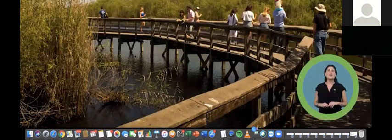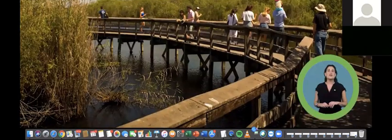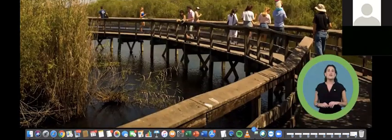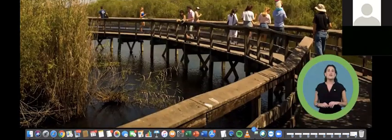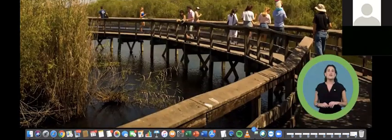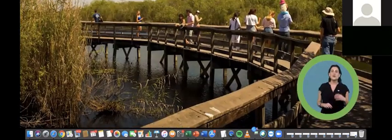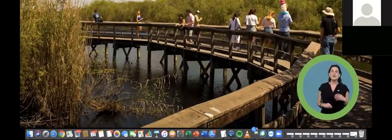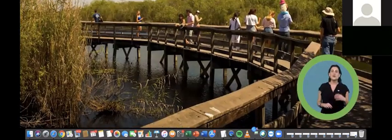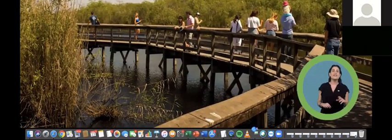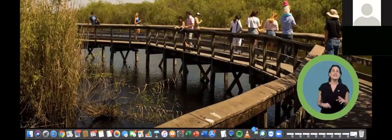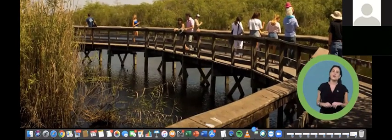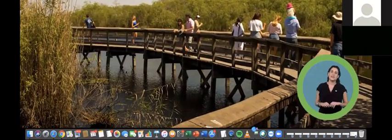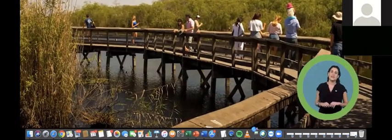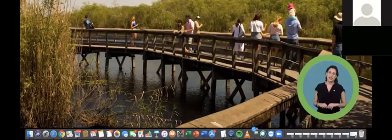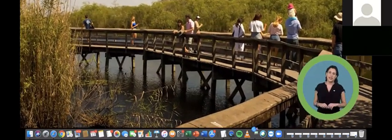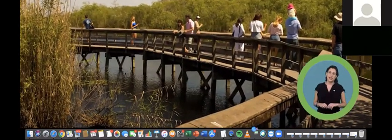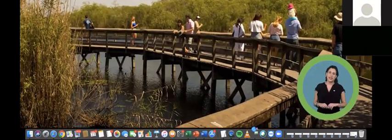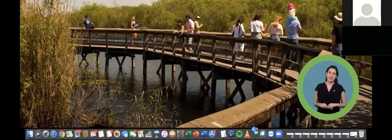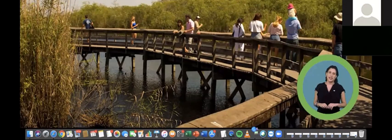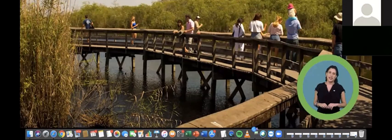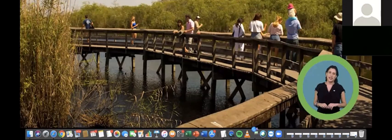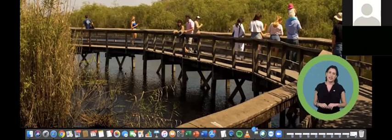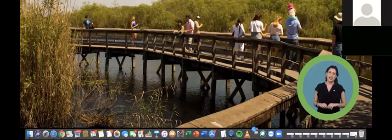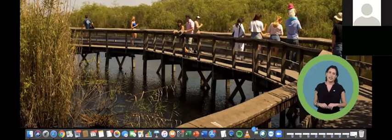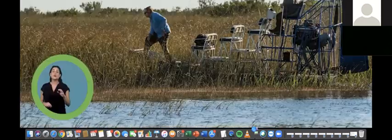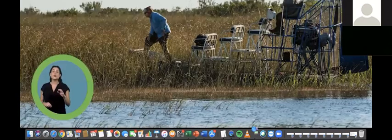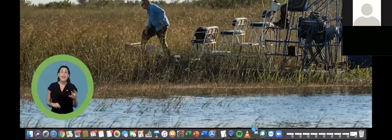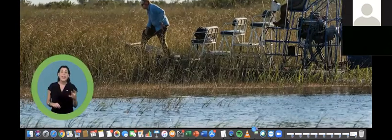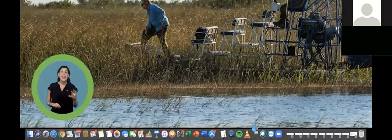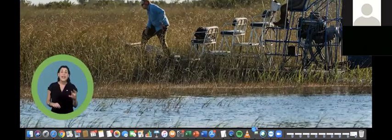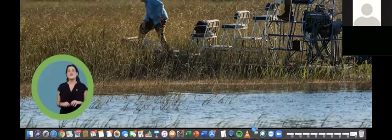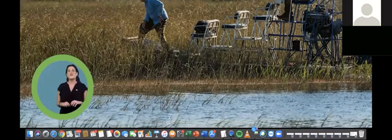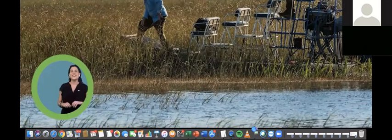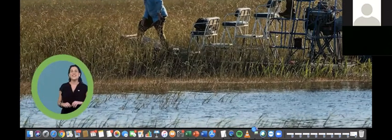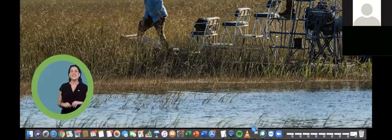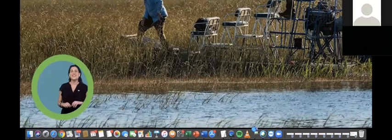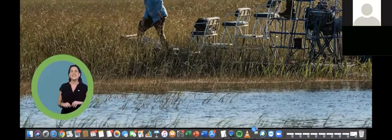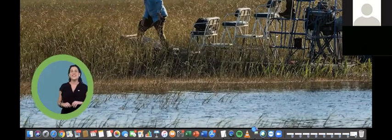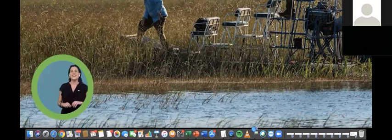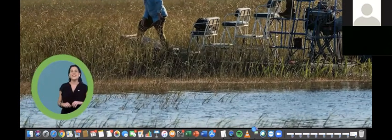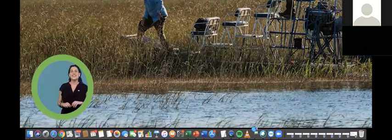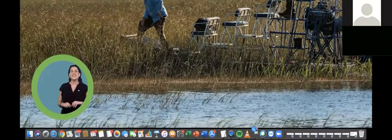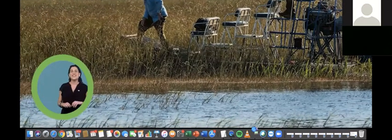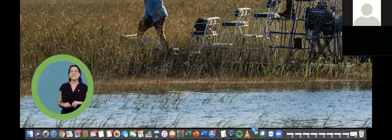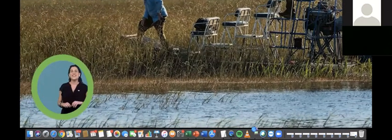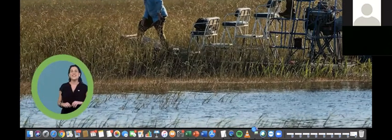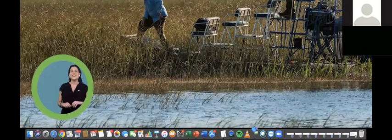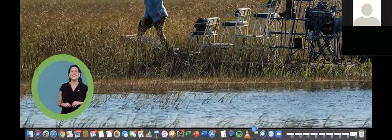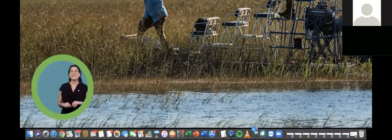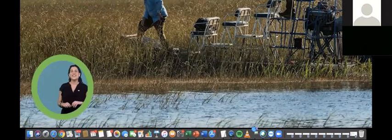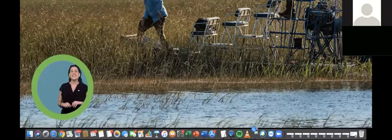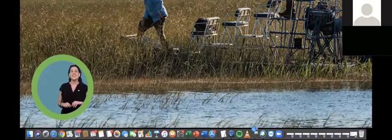de películas y series. Es el área natural subtropical más extensa del país. Es hogar de fascinantes especies, muchas de